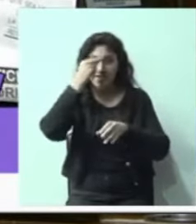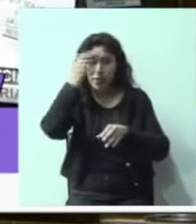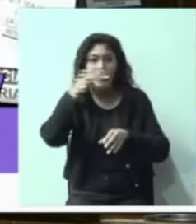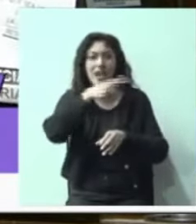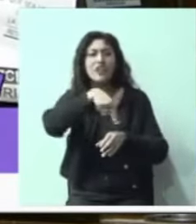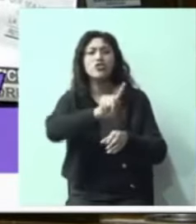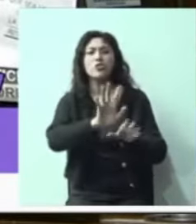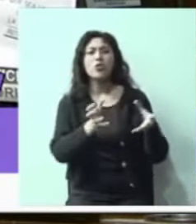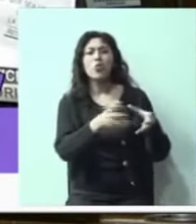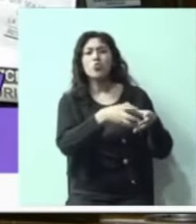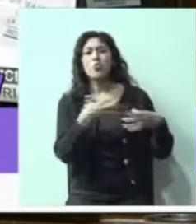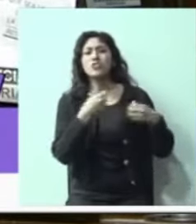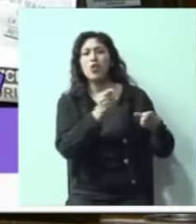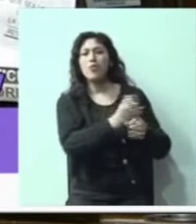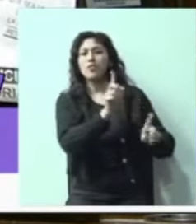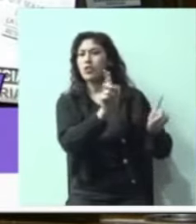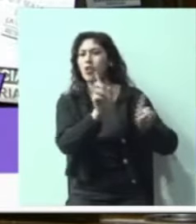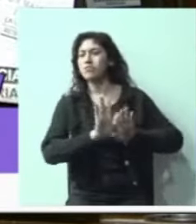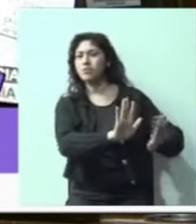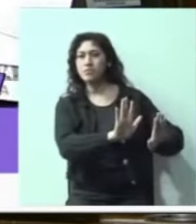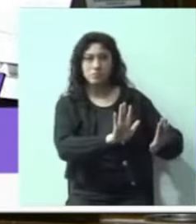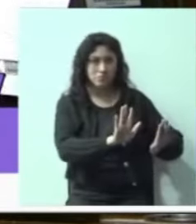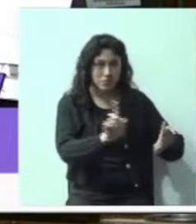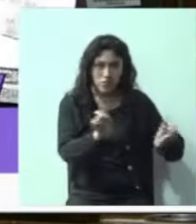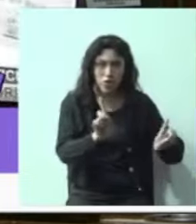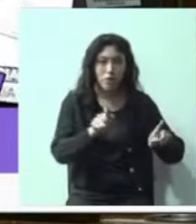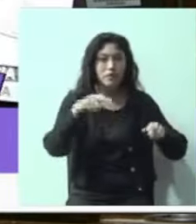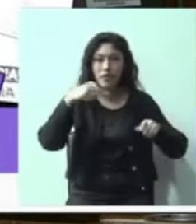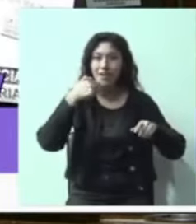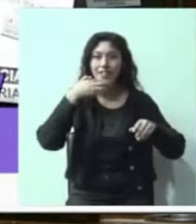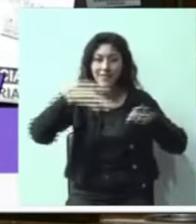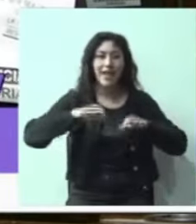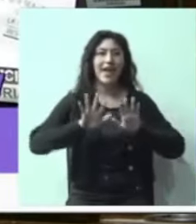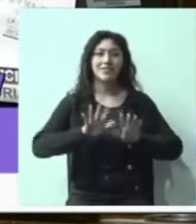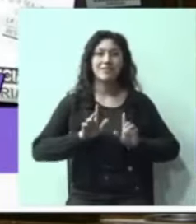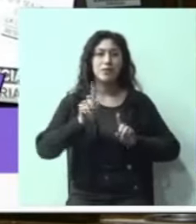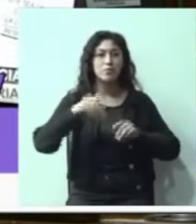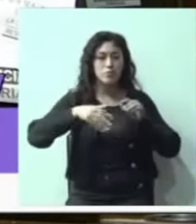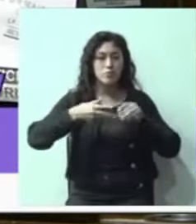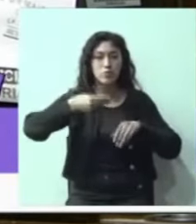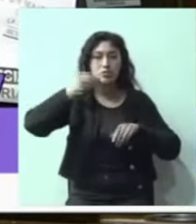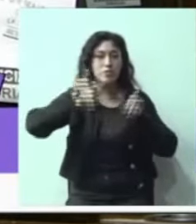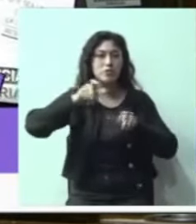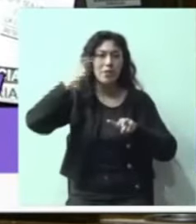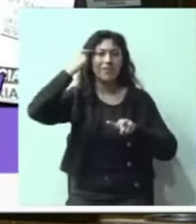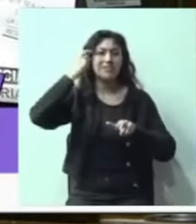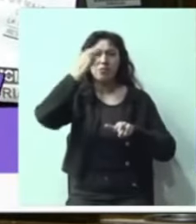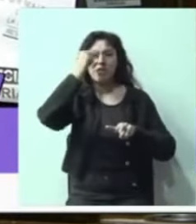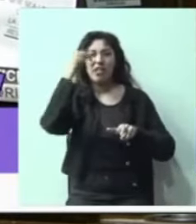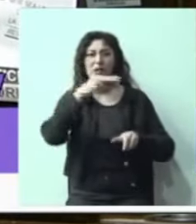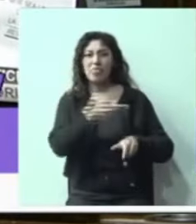No puede ser, no puede ocurrir, pero sin embargo está sucediendo. Y eso tiene un impacto muy negativo, porque implica